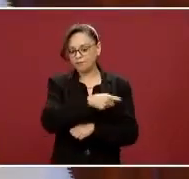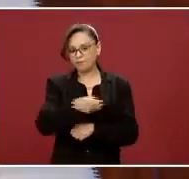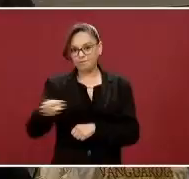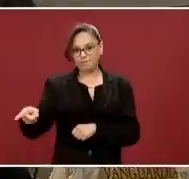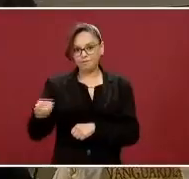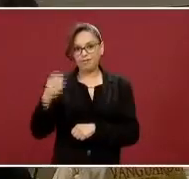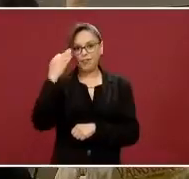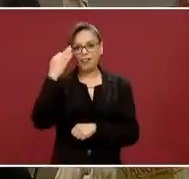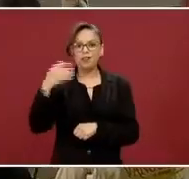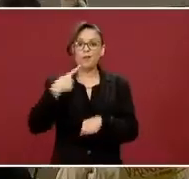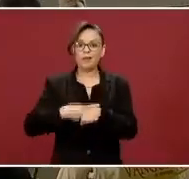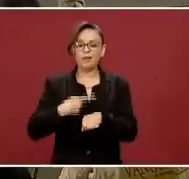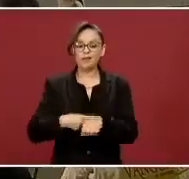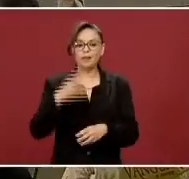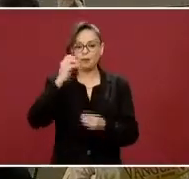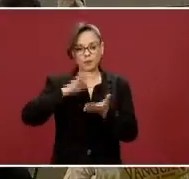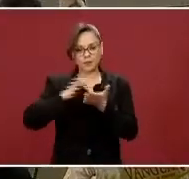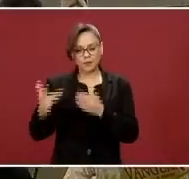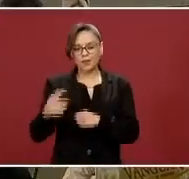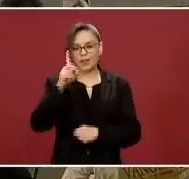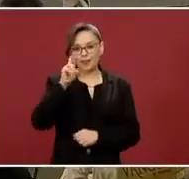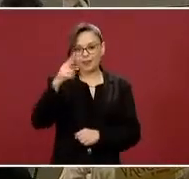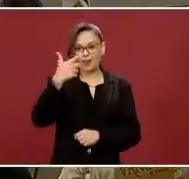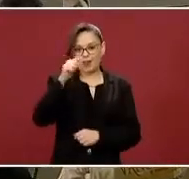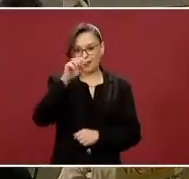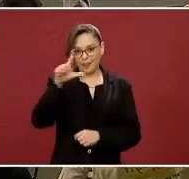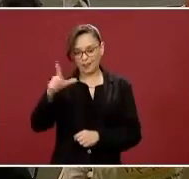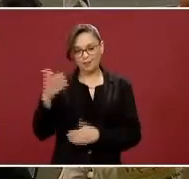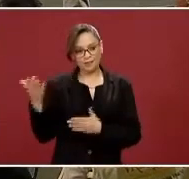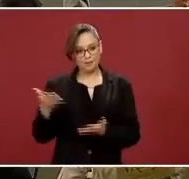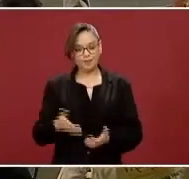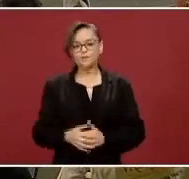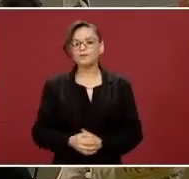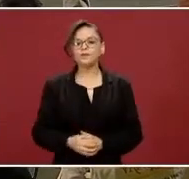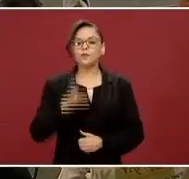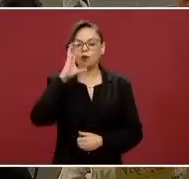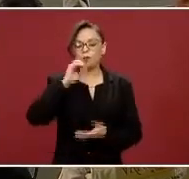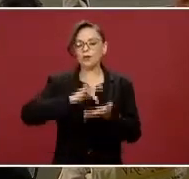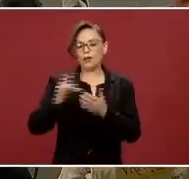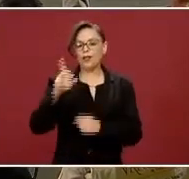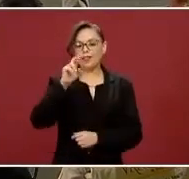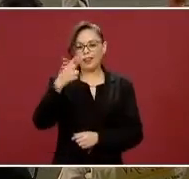gracias, doctor López-Gatell, gracias por prestarnos el espacio. Gracias, doctor Hernández.